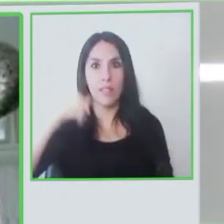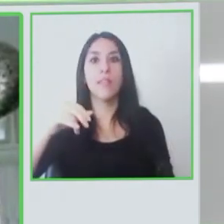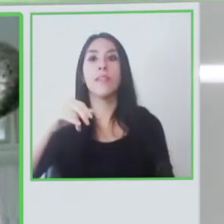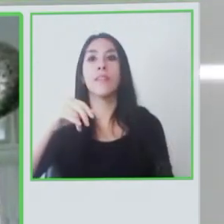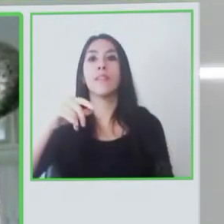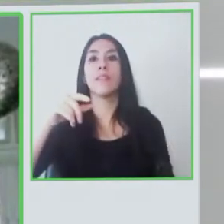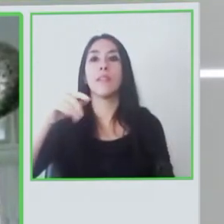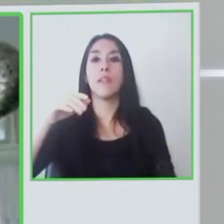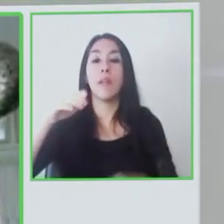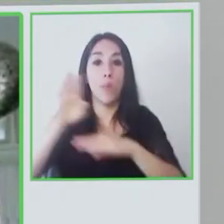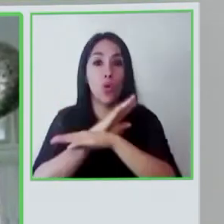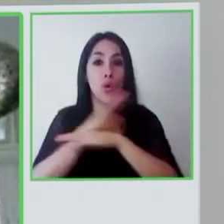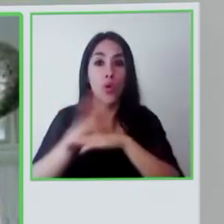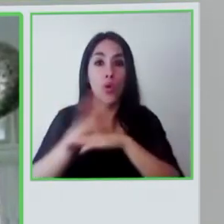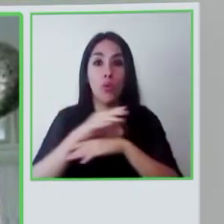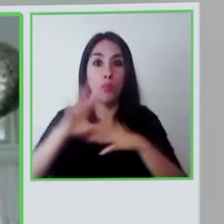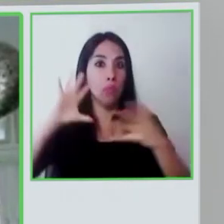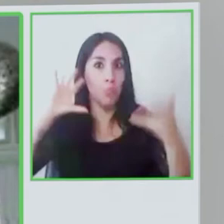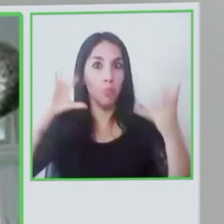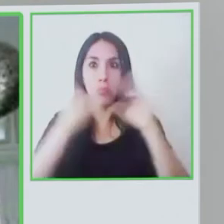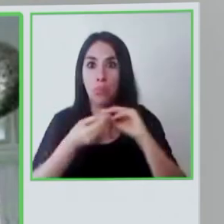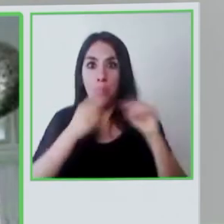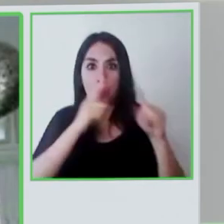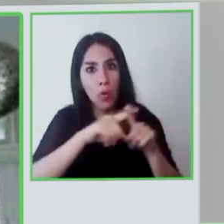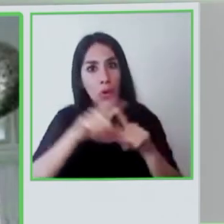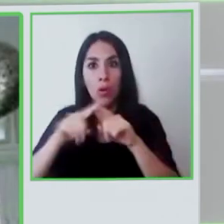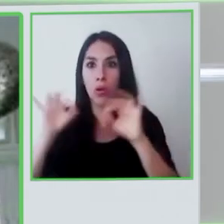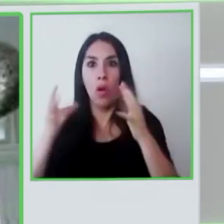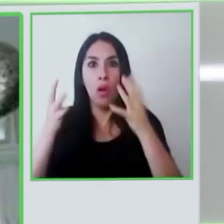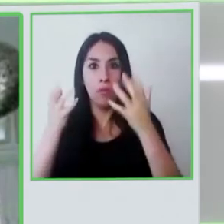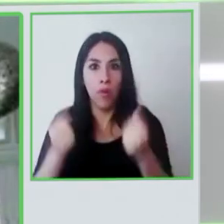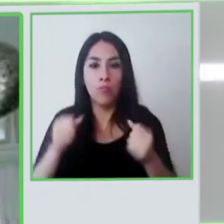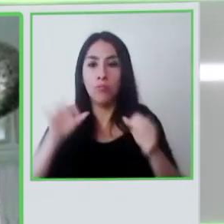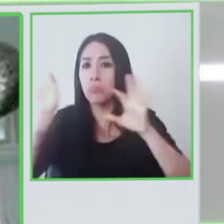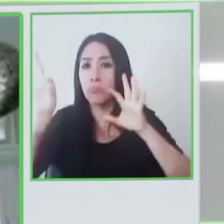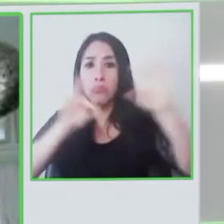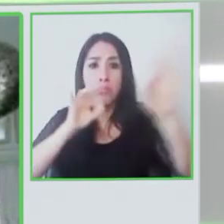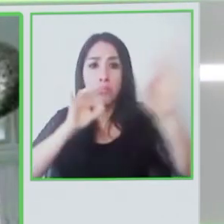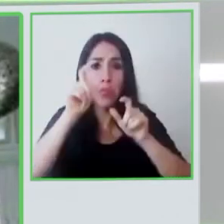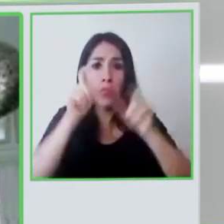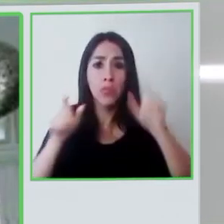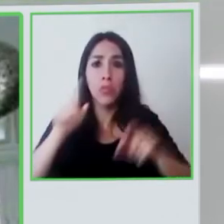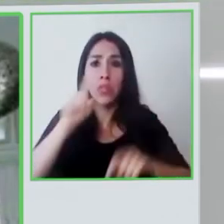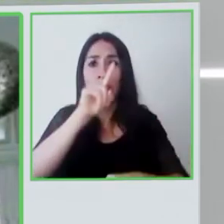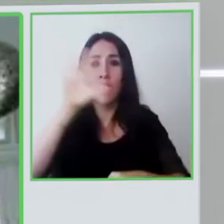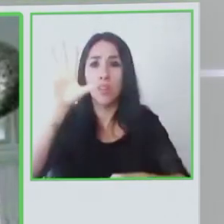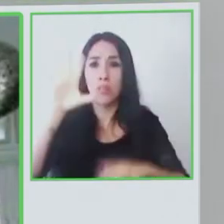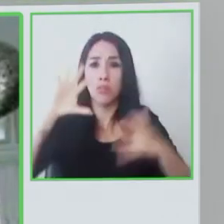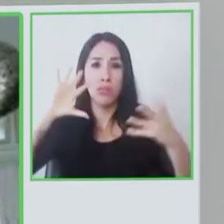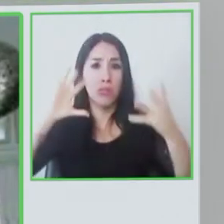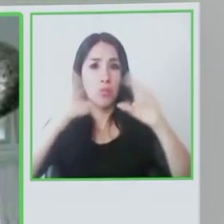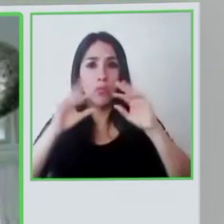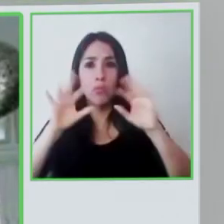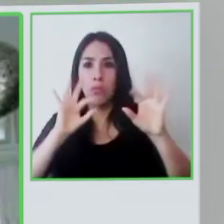es que las personas compartir información acerca de cómo ellos podían ser ellos mismos en el trabajo y cómo se habían